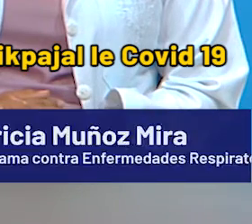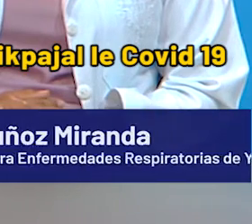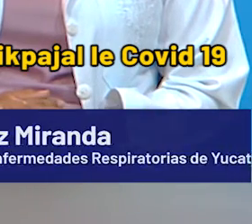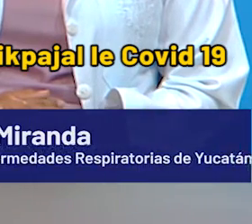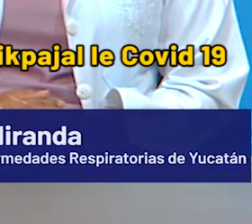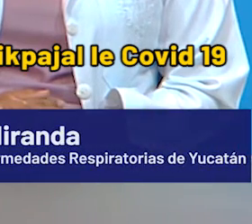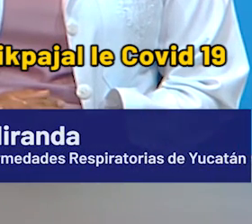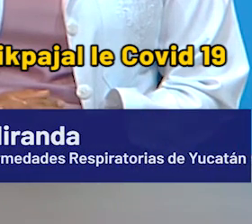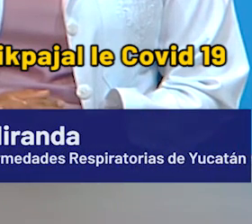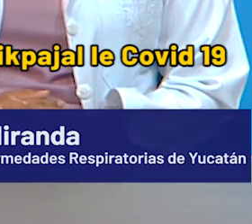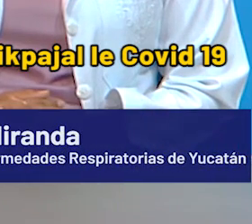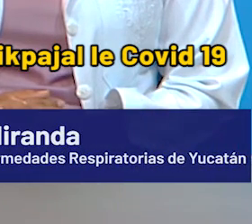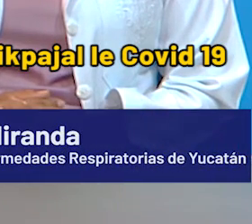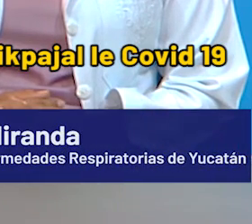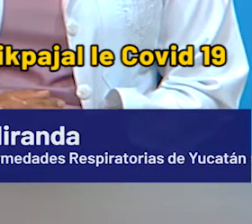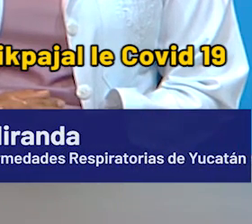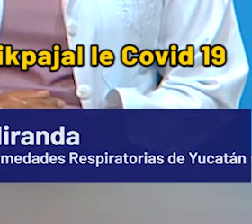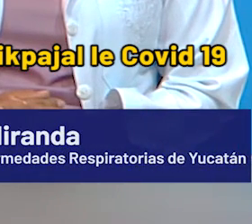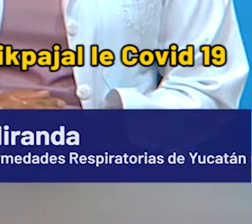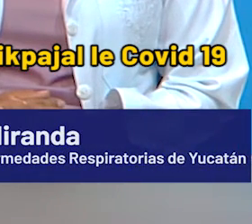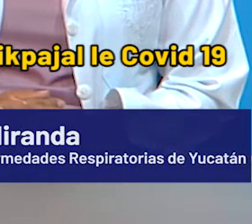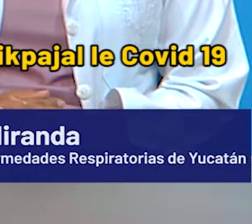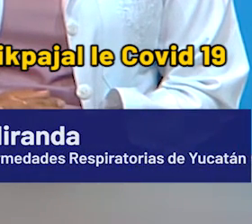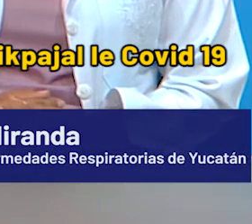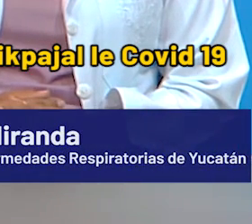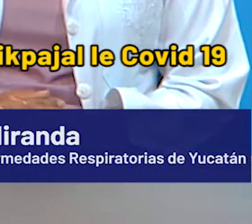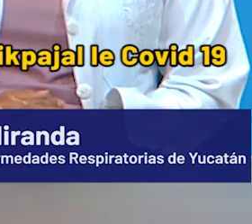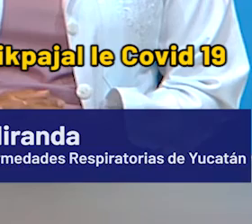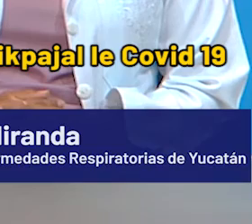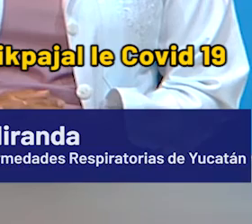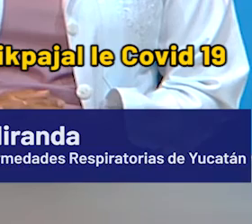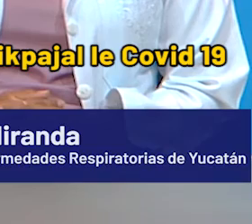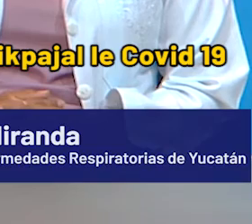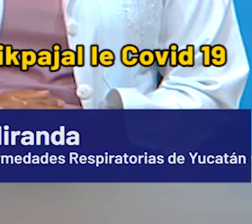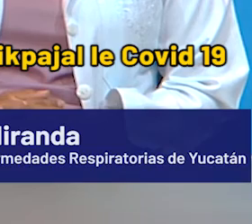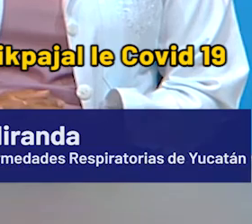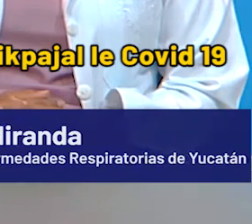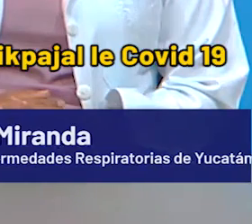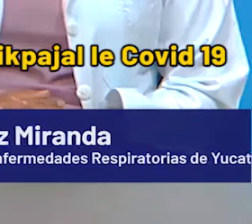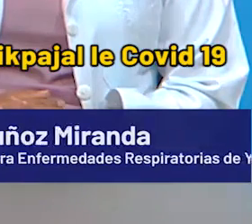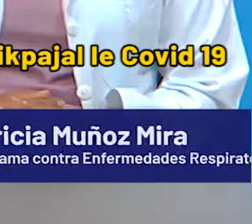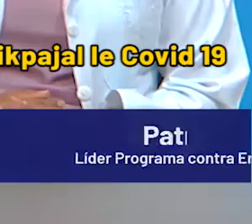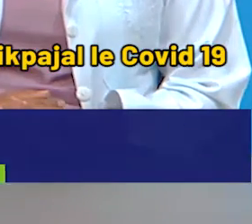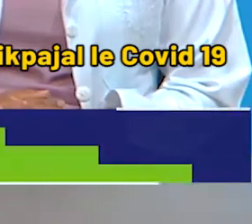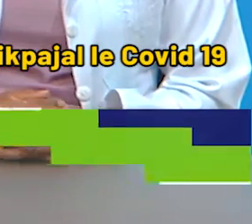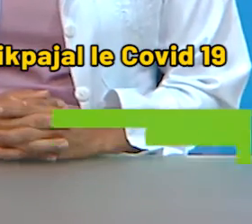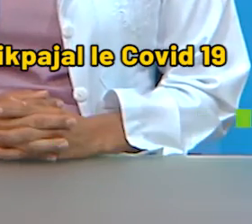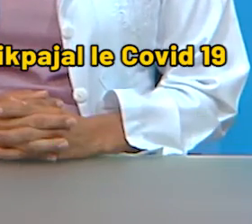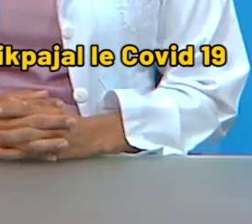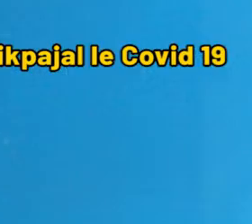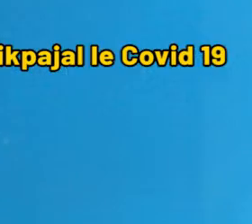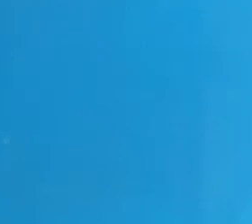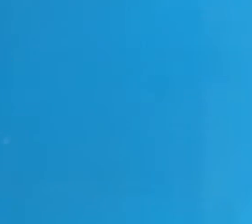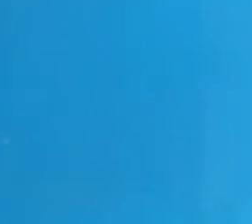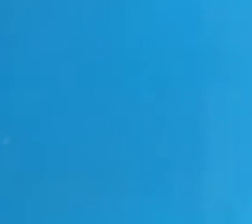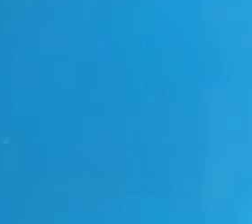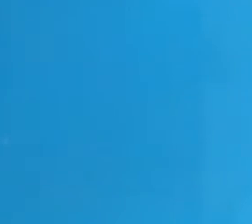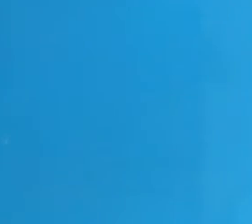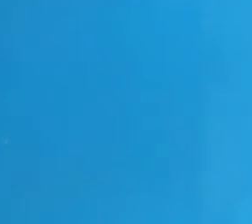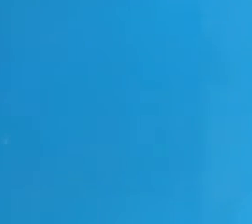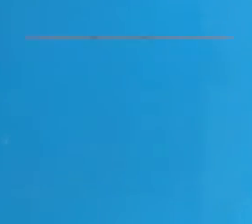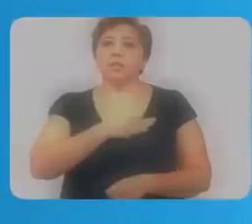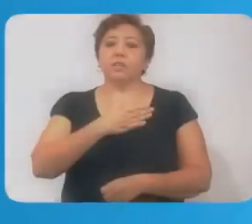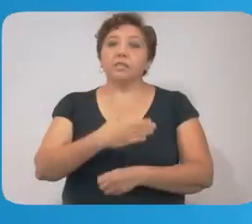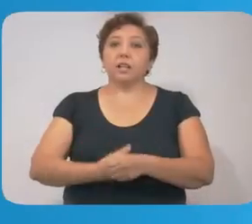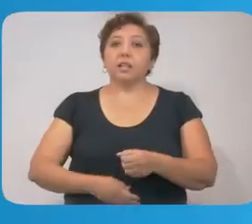Hola, buenas tardes. Nos disponemos a dar el parte diario relacionado con el COVID-19 en nuestro estado. Adelante, doctora Patti. Gracias, por favor. Doctora. Buenas